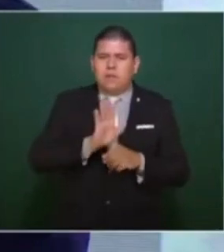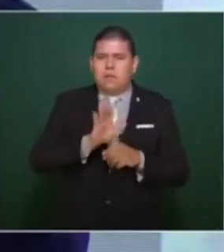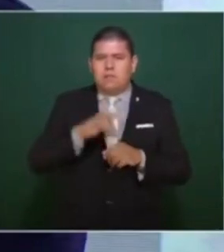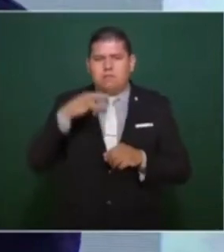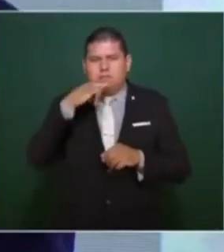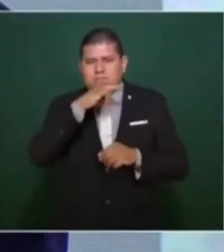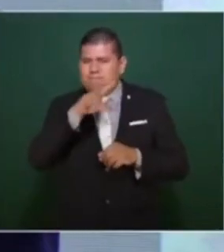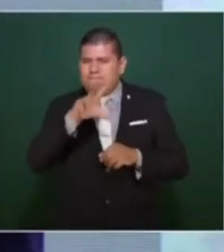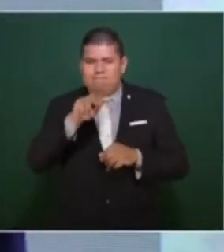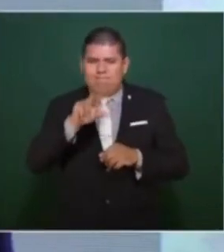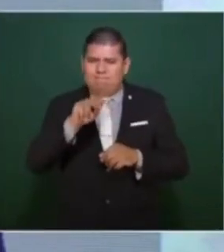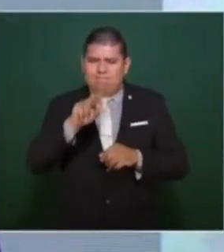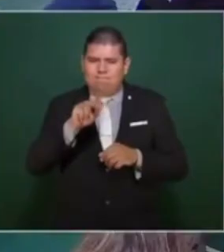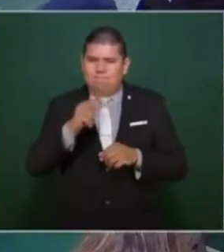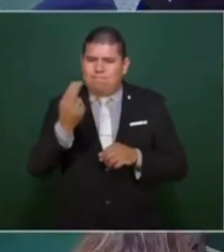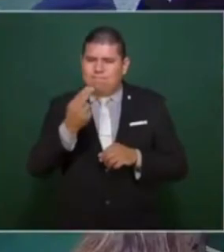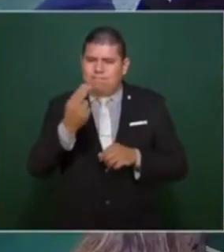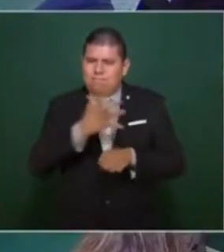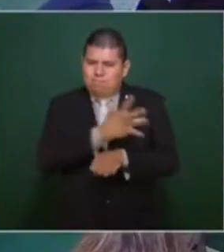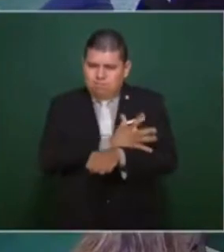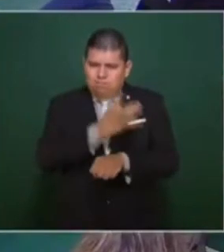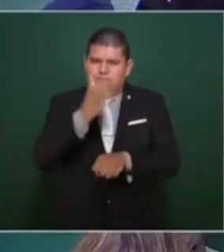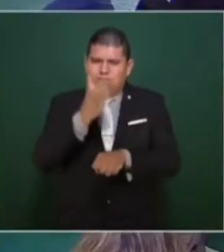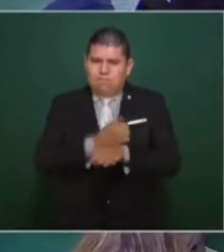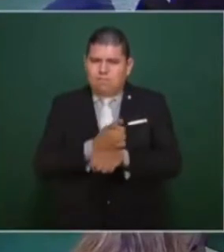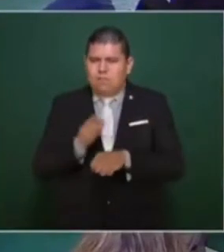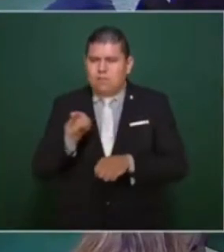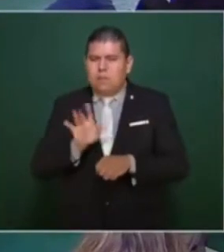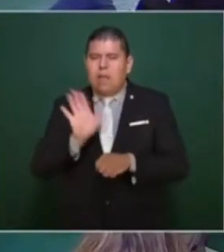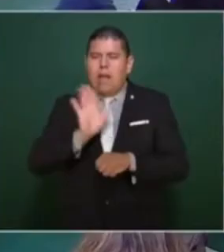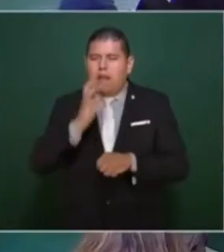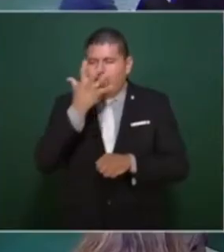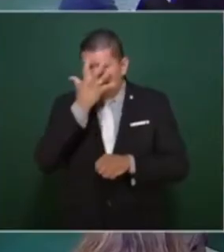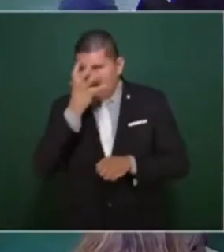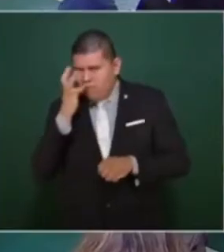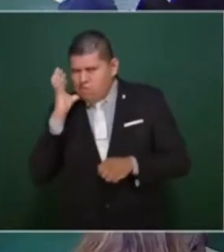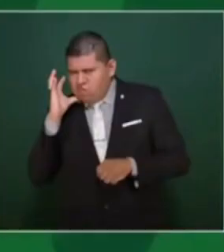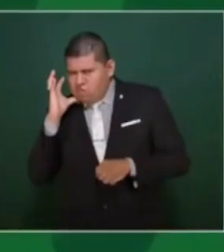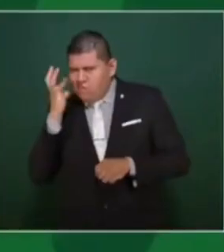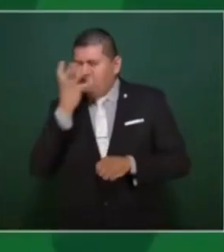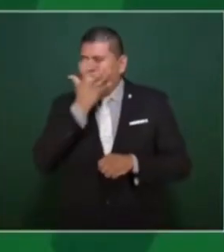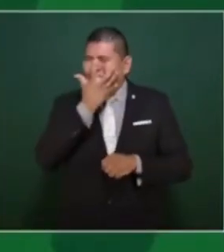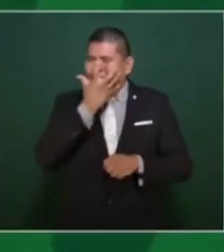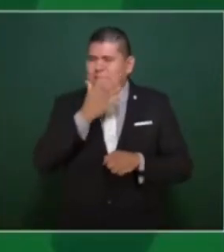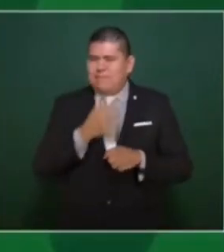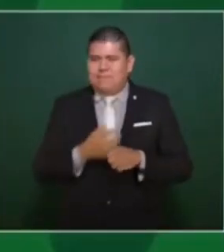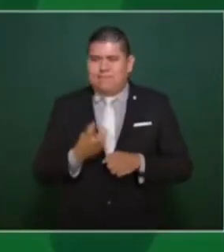y se están quitando la máscara